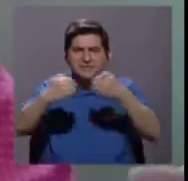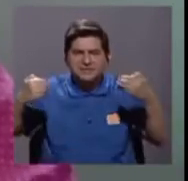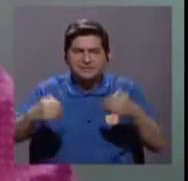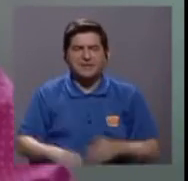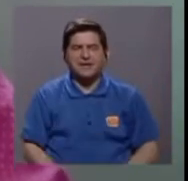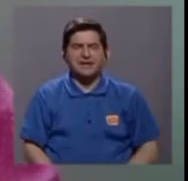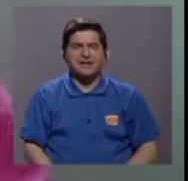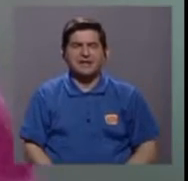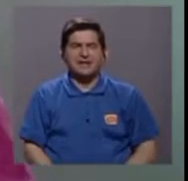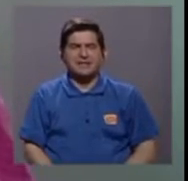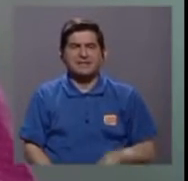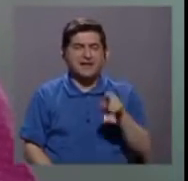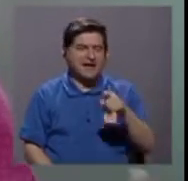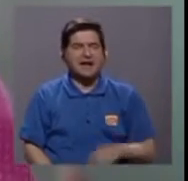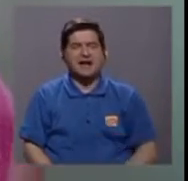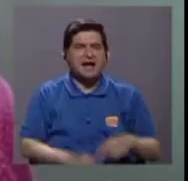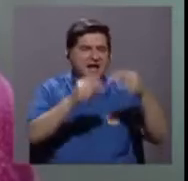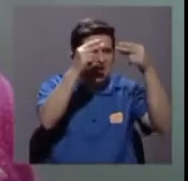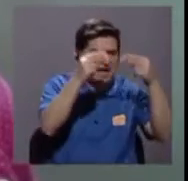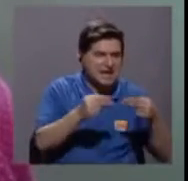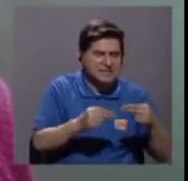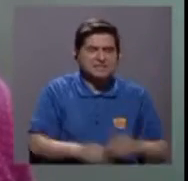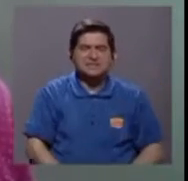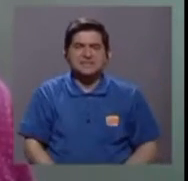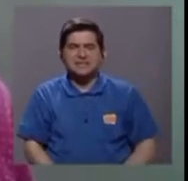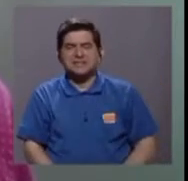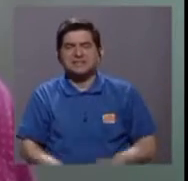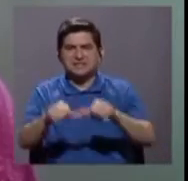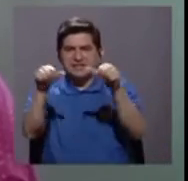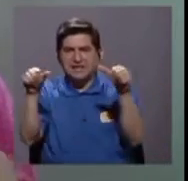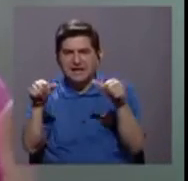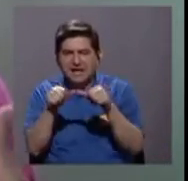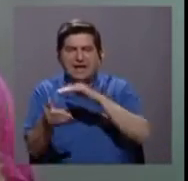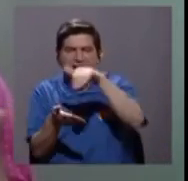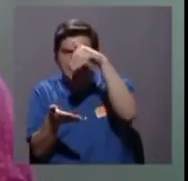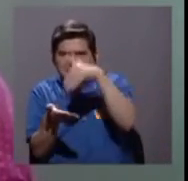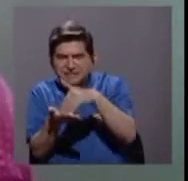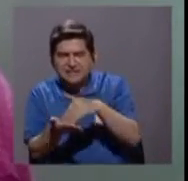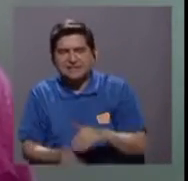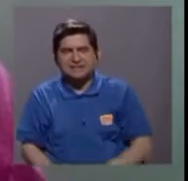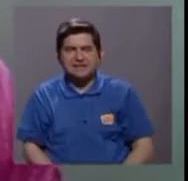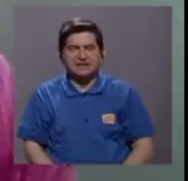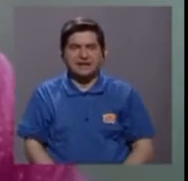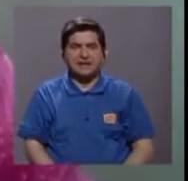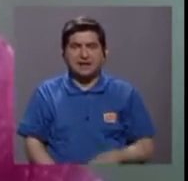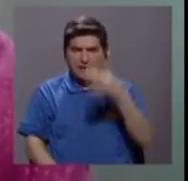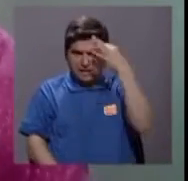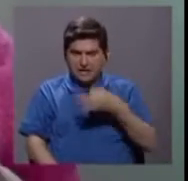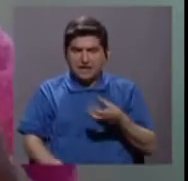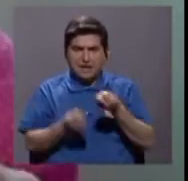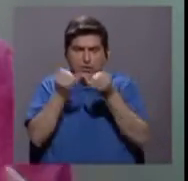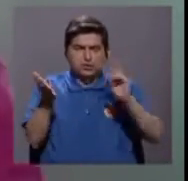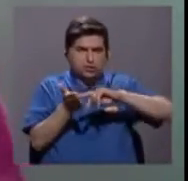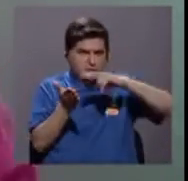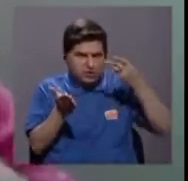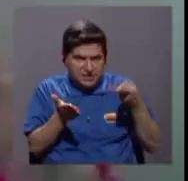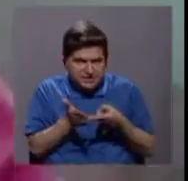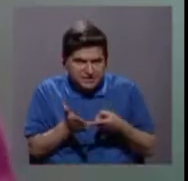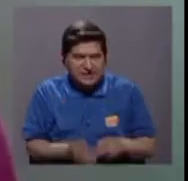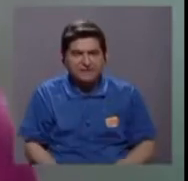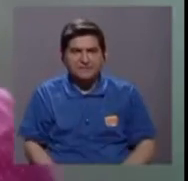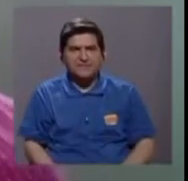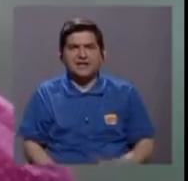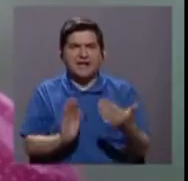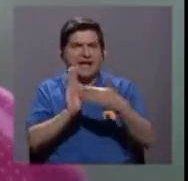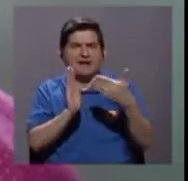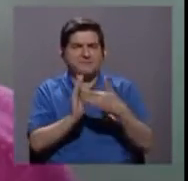las instituciones, sector descentralizado, y creo que tenemos que, para efectos de esto, sin que esto quiere decir que se tocan autonomías,